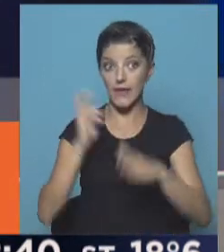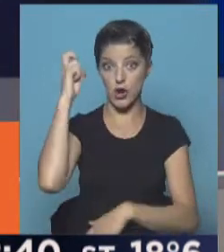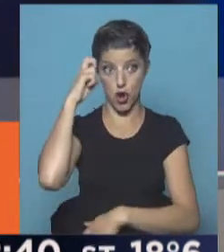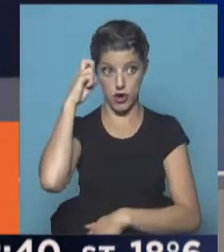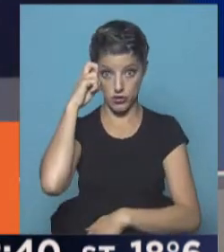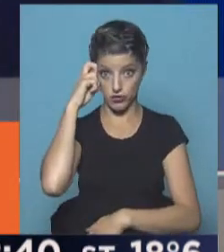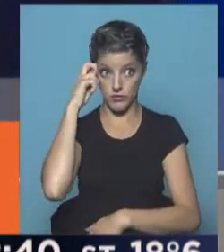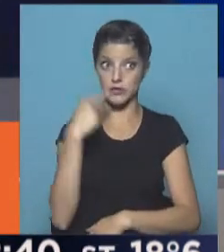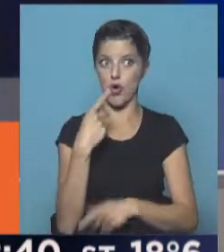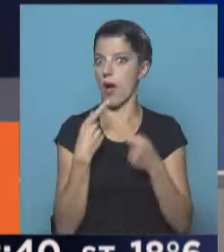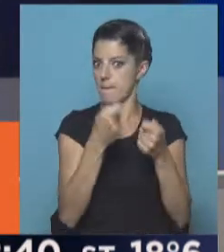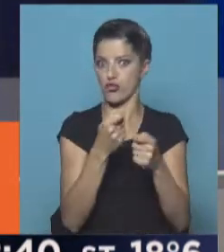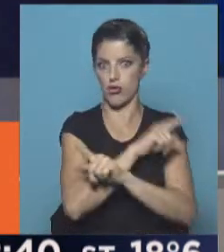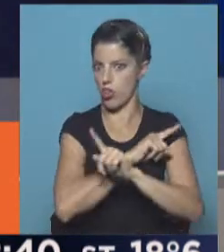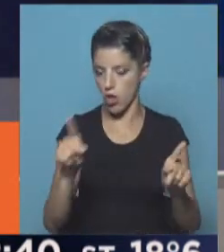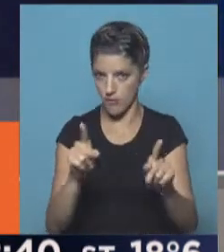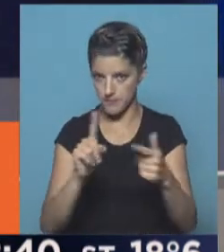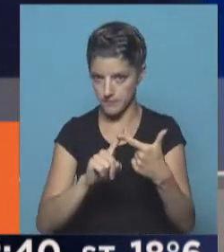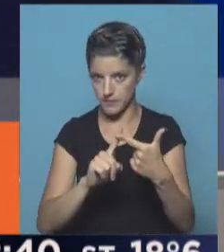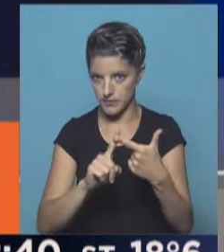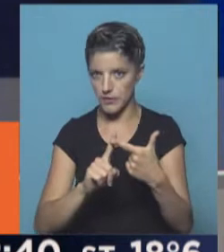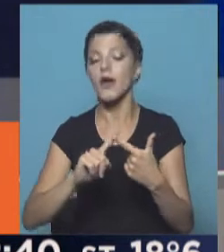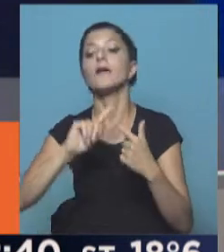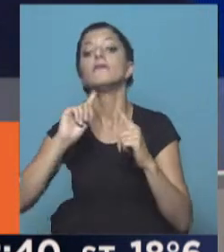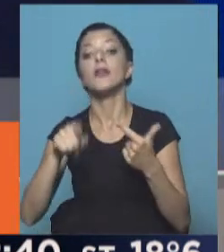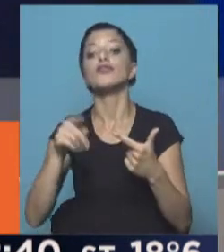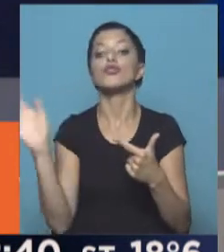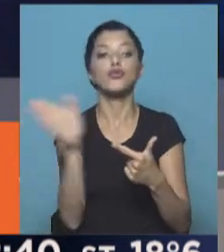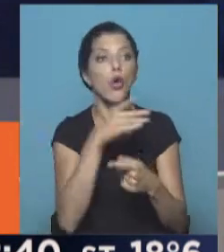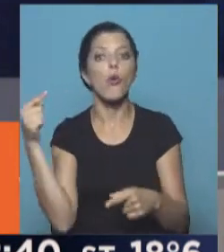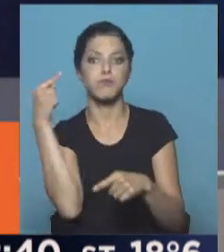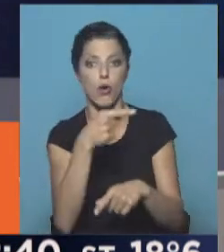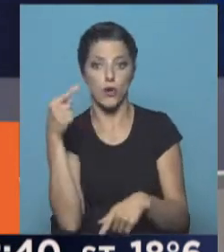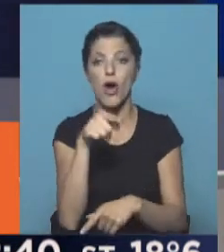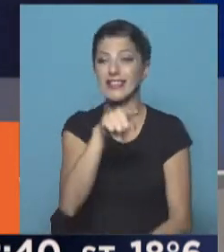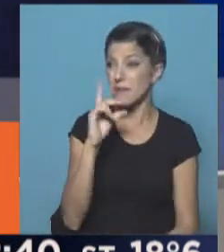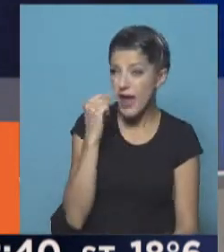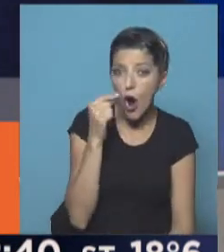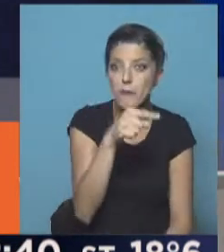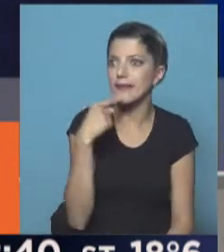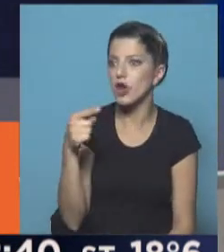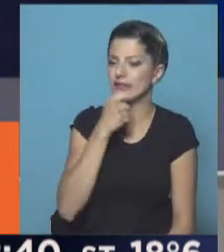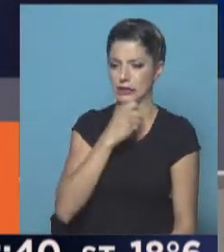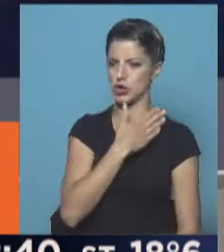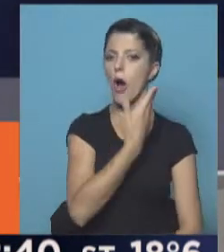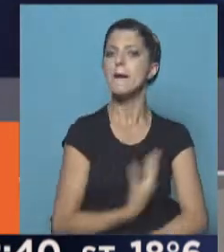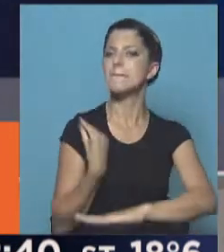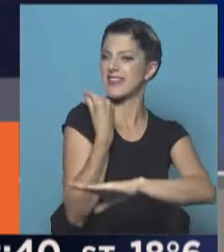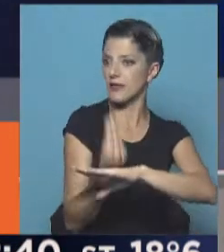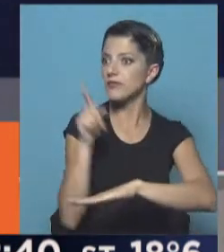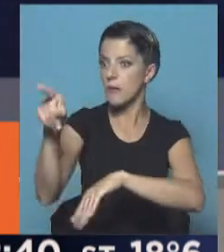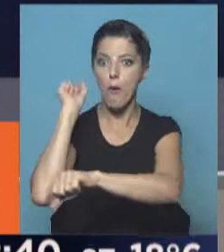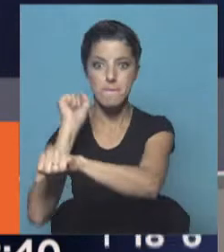del ideólogo de los republicanos. Es Trump contra Hillary Clinton, a quien amenazó con llevar a la cárcel si llega a ser presidente. Es Trump